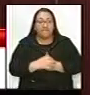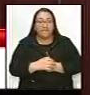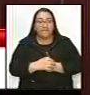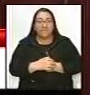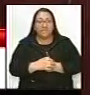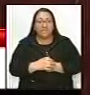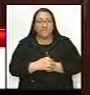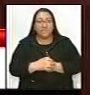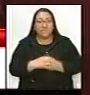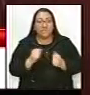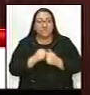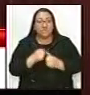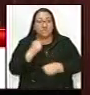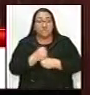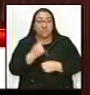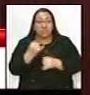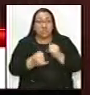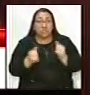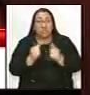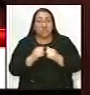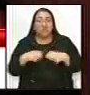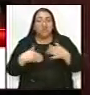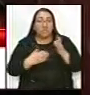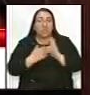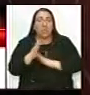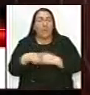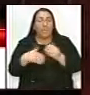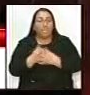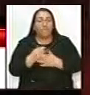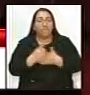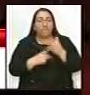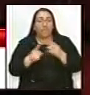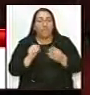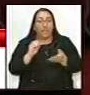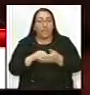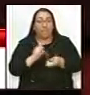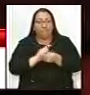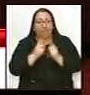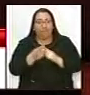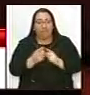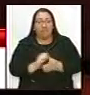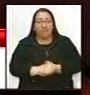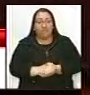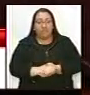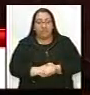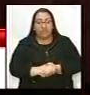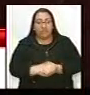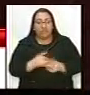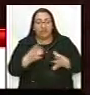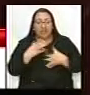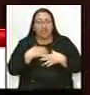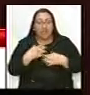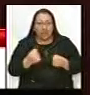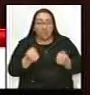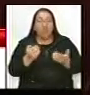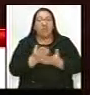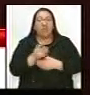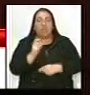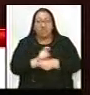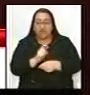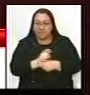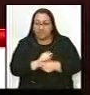de última punta y poder llevar todo lo que es esa transformación digital de salud de la educación